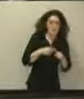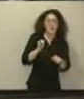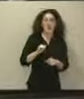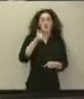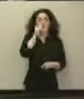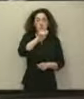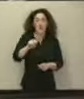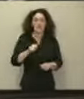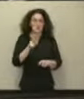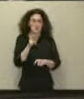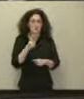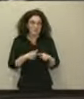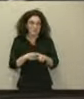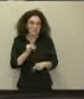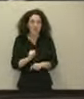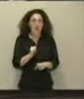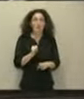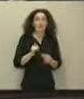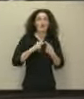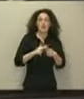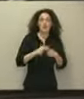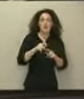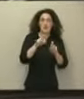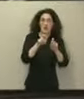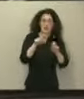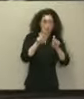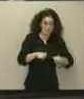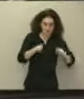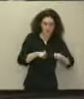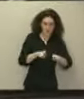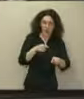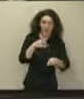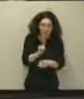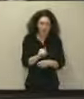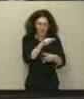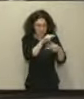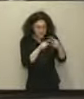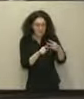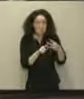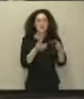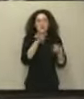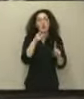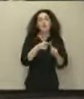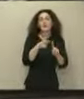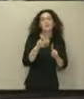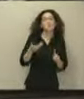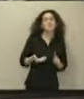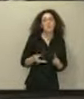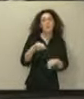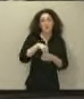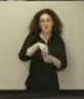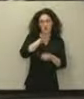de herramientas informáticas a su disposición y por lo tanto yo creo que el objetivo esencial de su consejería